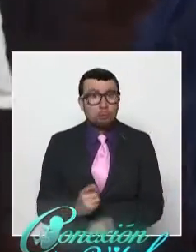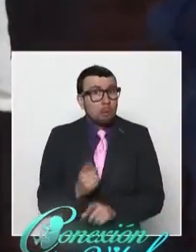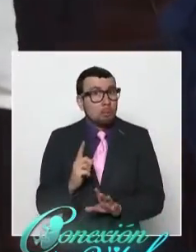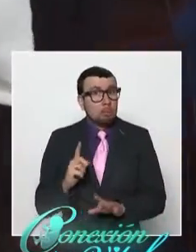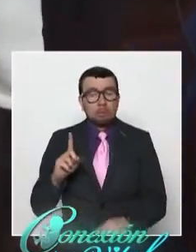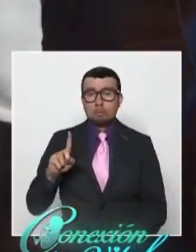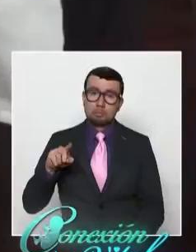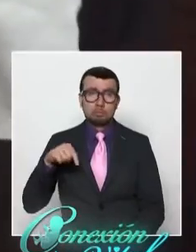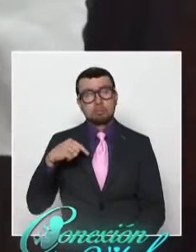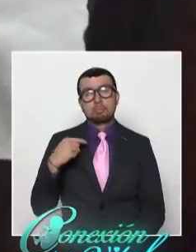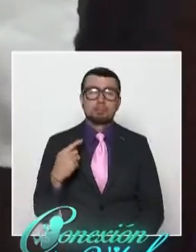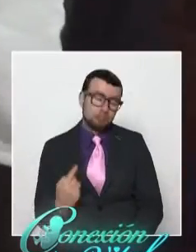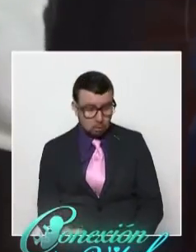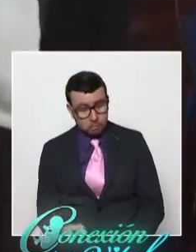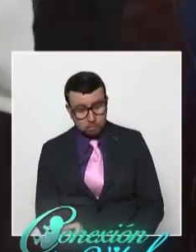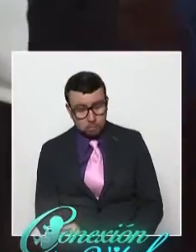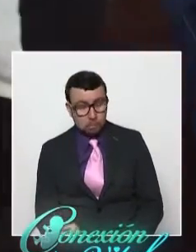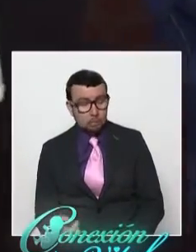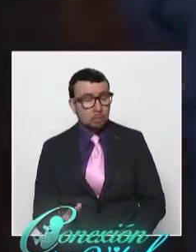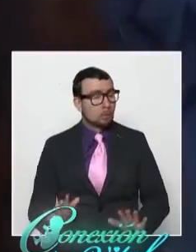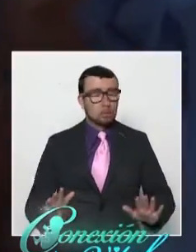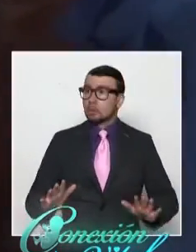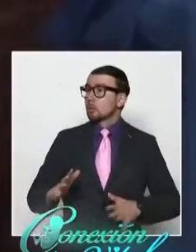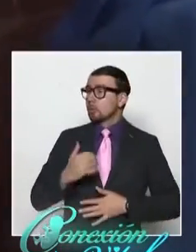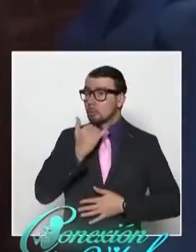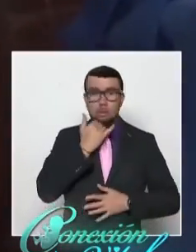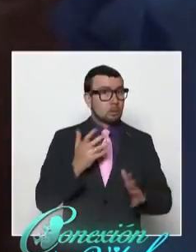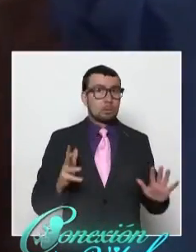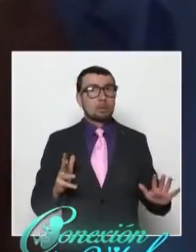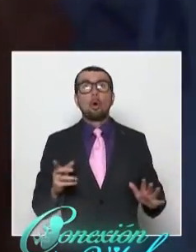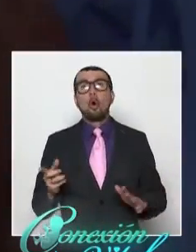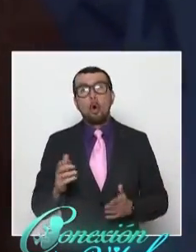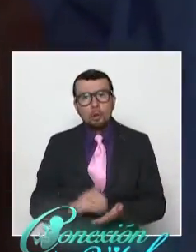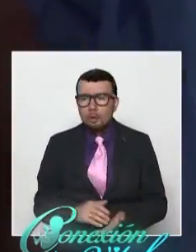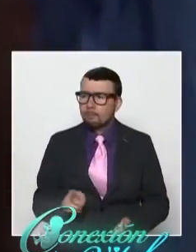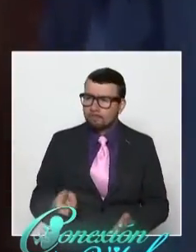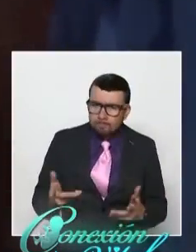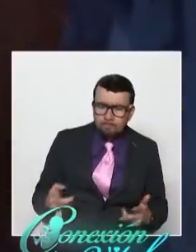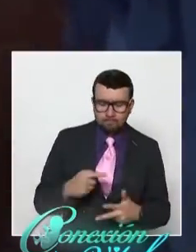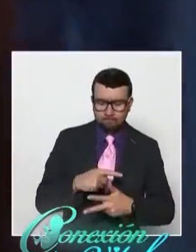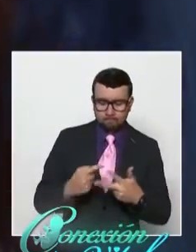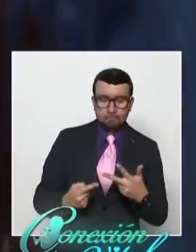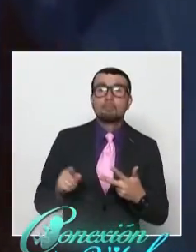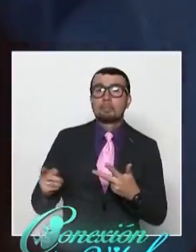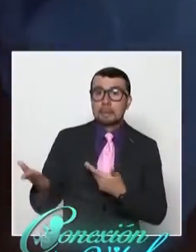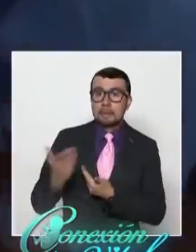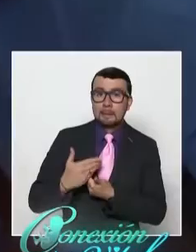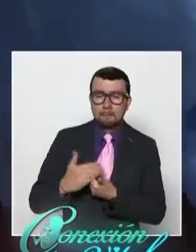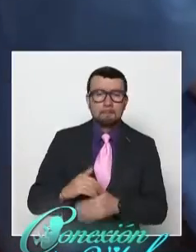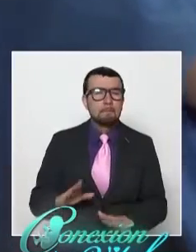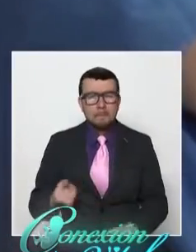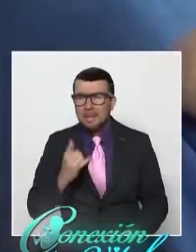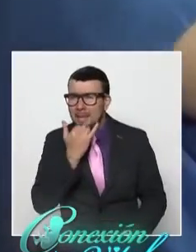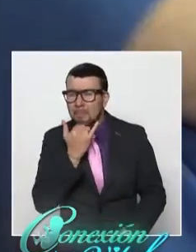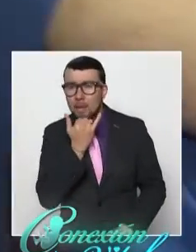momento a otro, vuelve otra vez y se reanima. Sucede que este paciente ha sido valorado